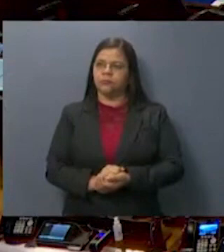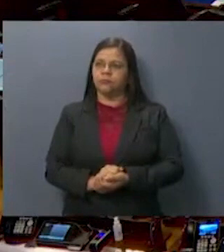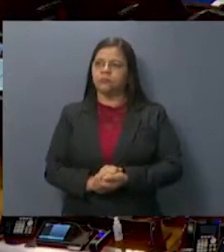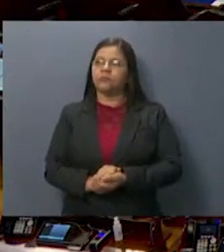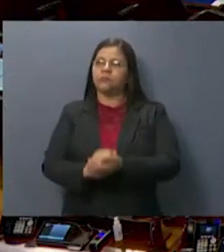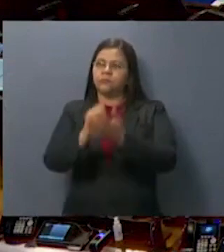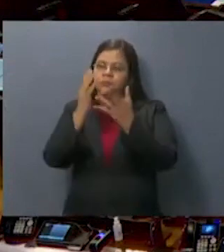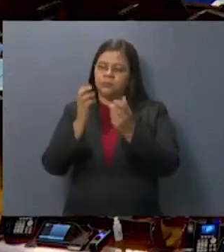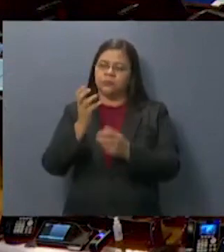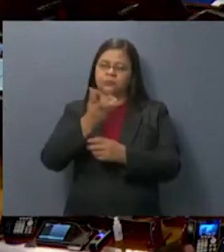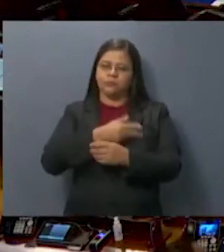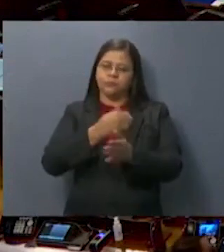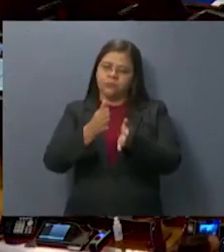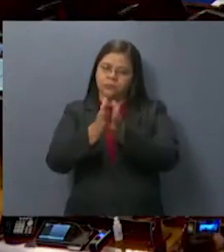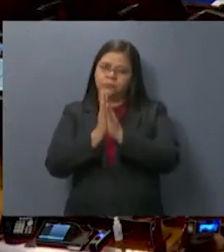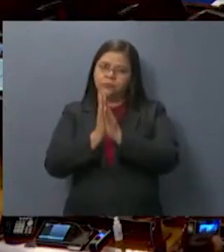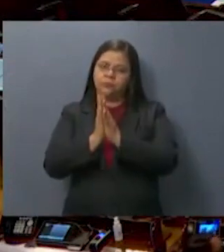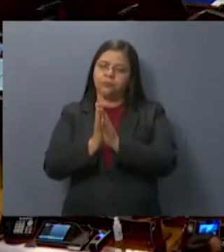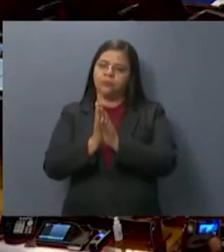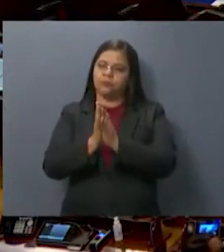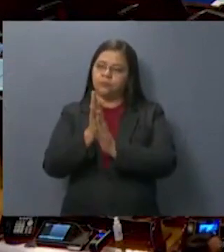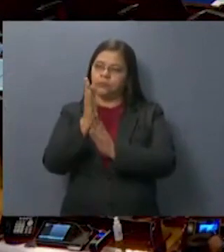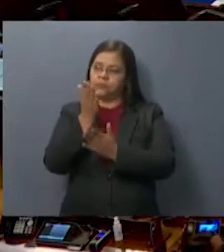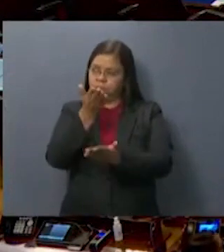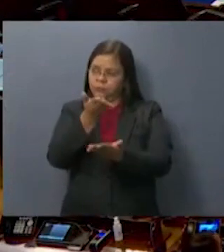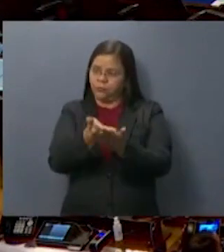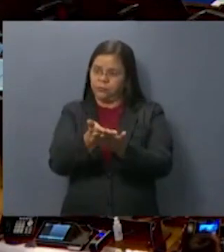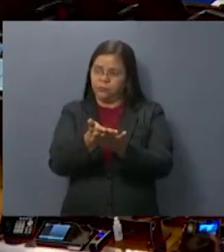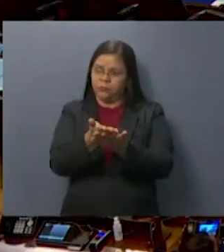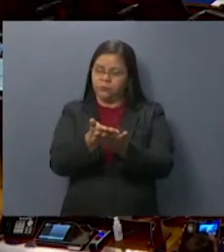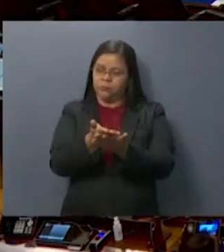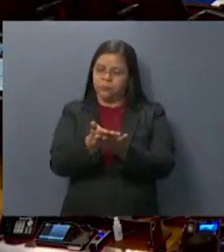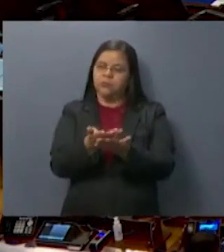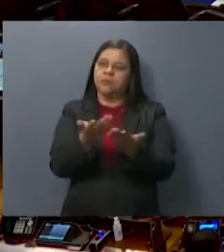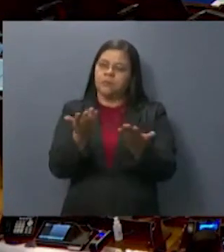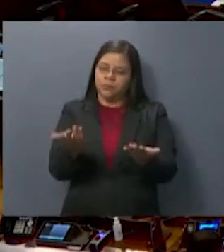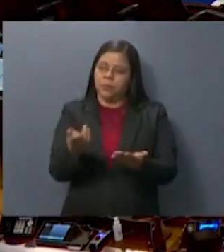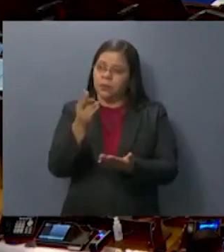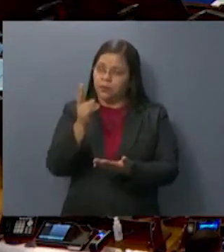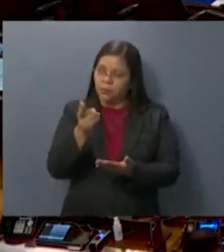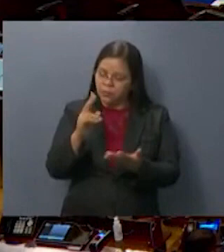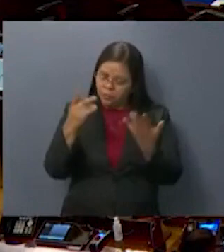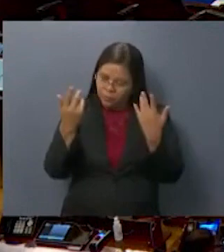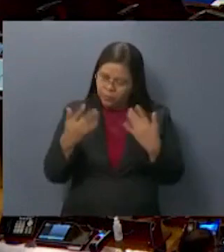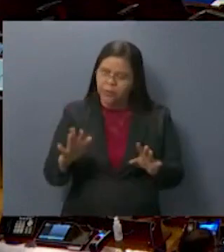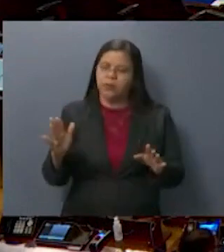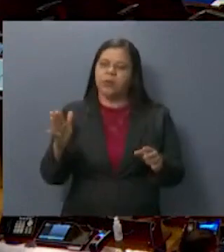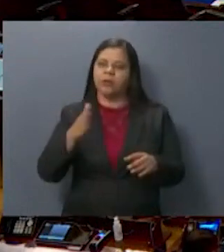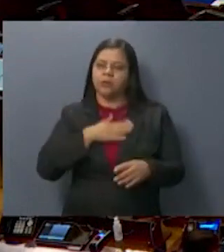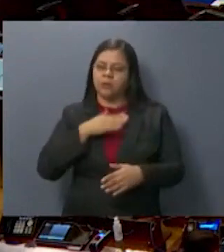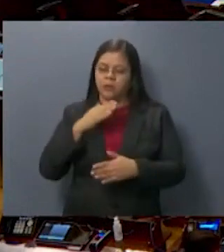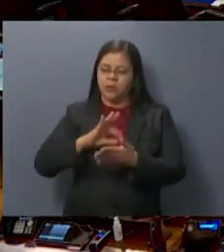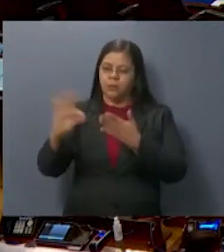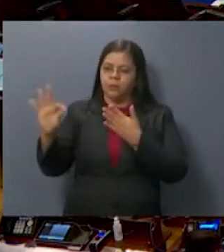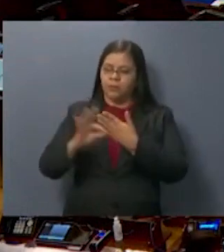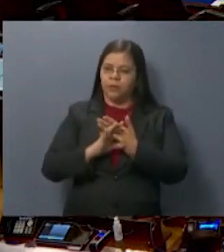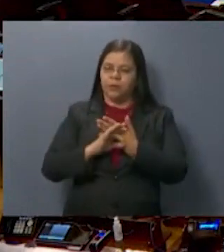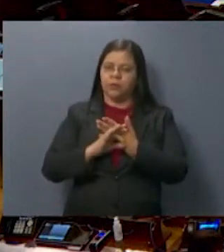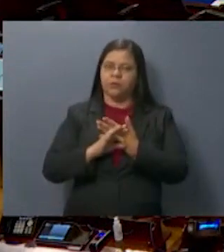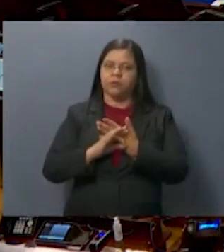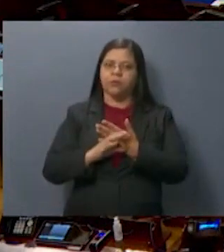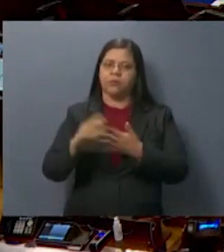solicito introducir piezas de correspondencia misma que cuenta con su respectivo proyecto de